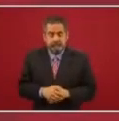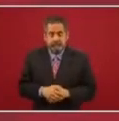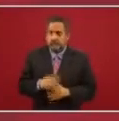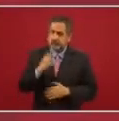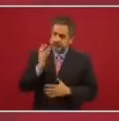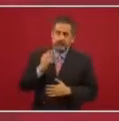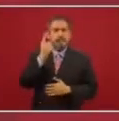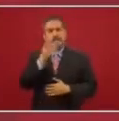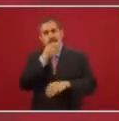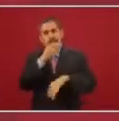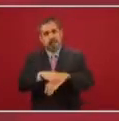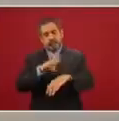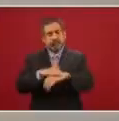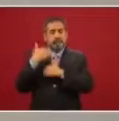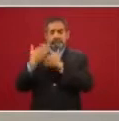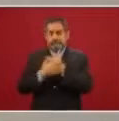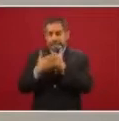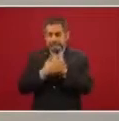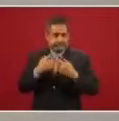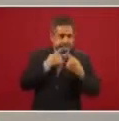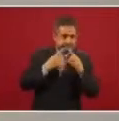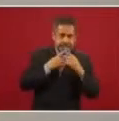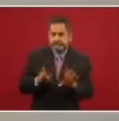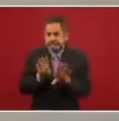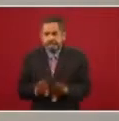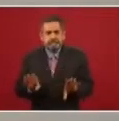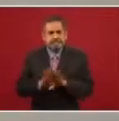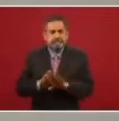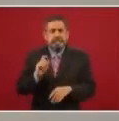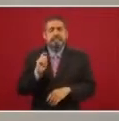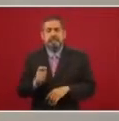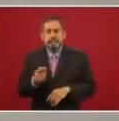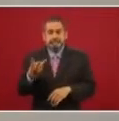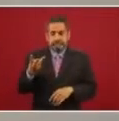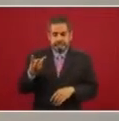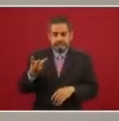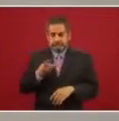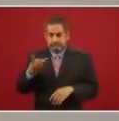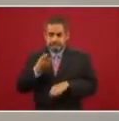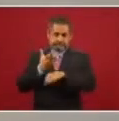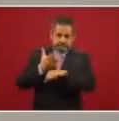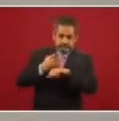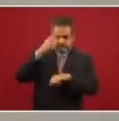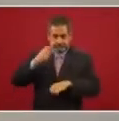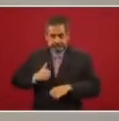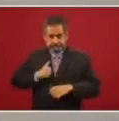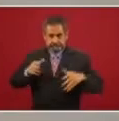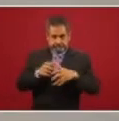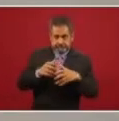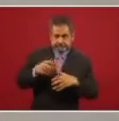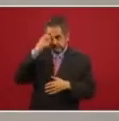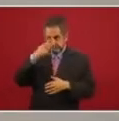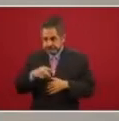de las cosas que se va a trabajar es precisamente cómo podríamos articular este protocolo operativo donde nosotros